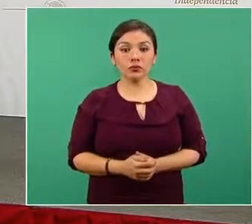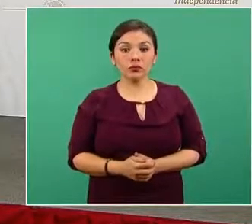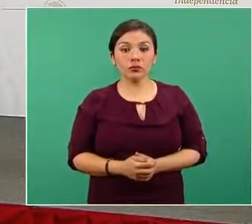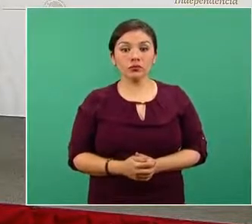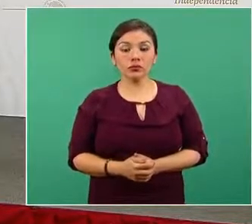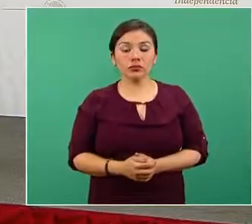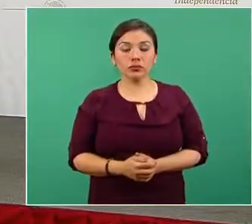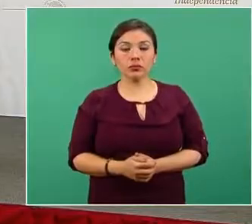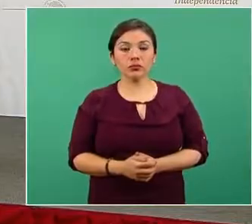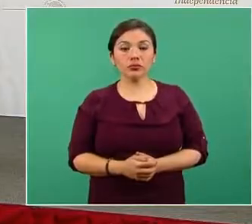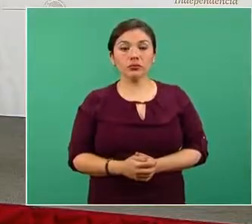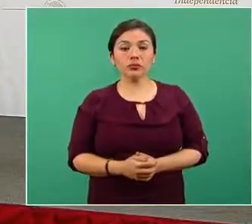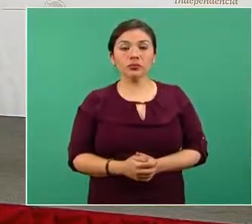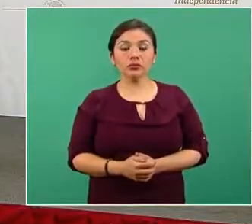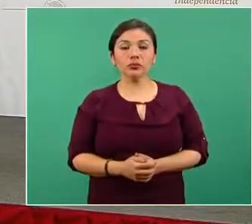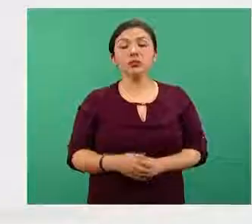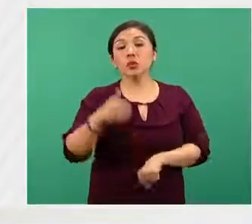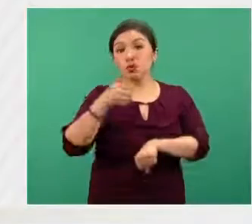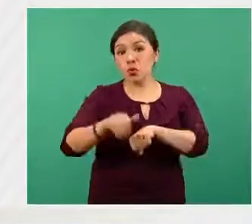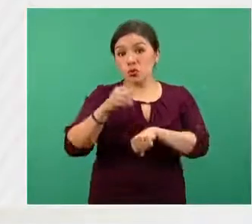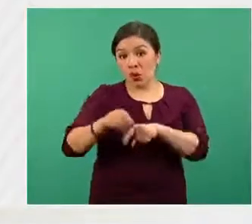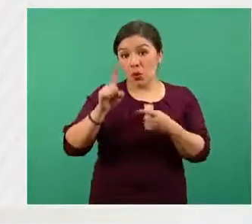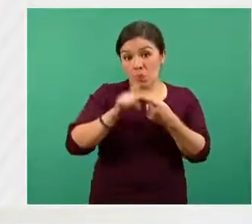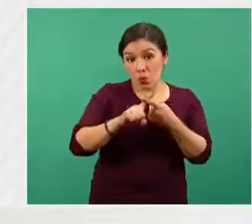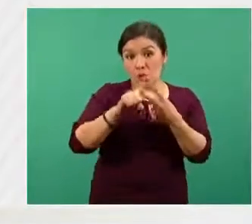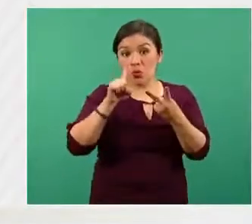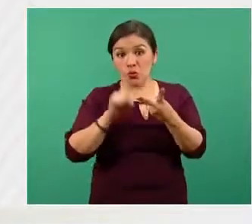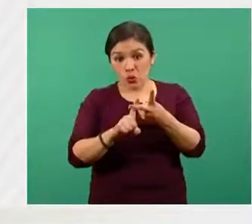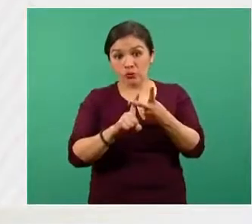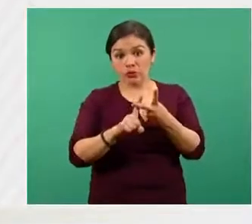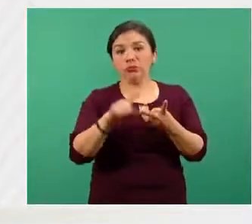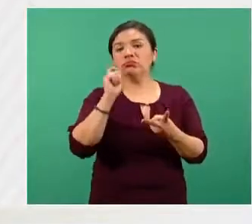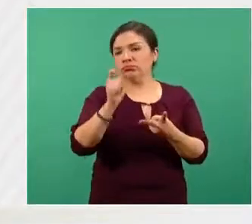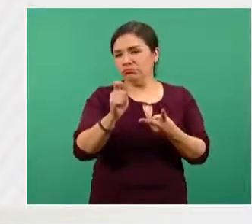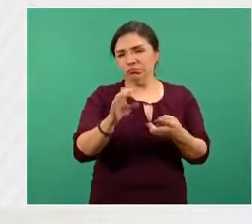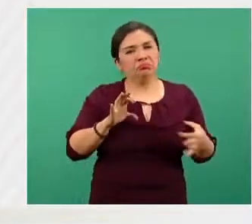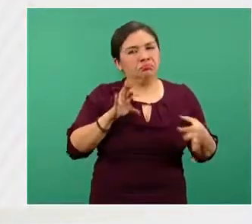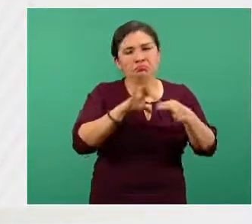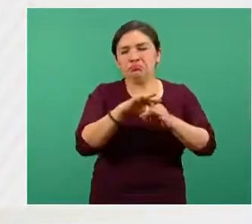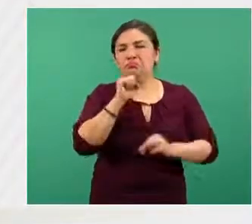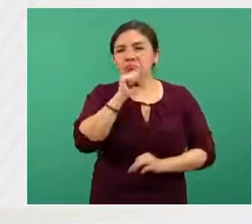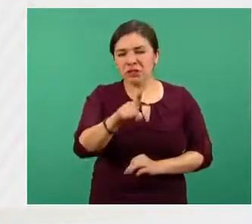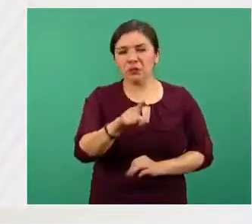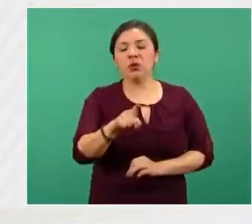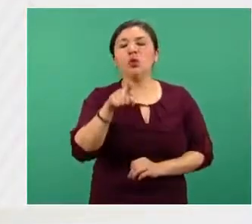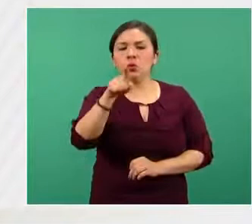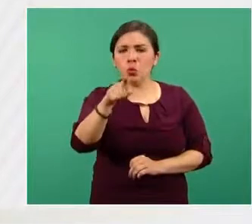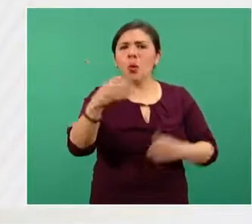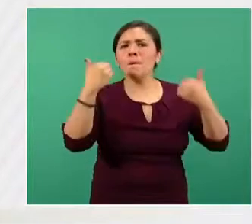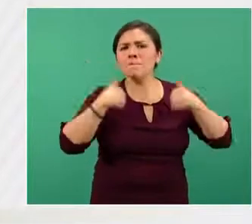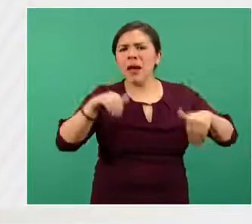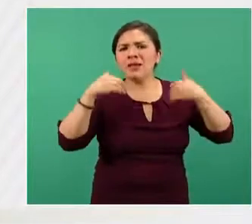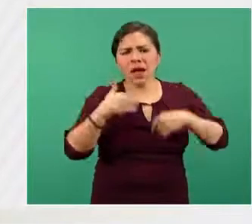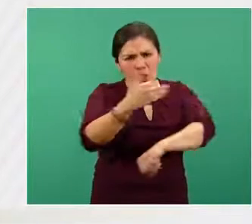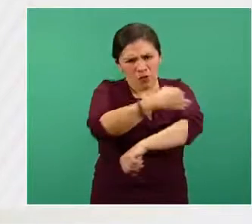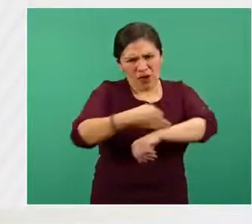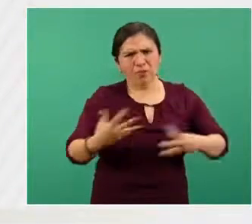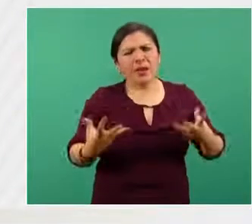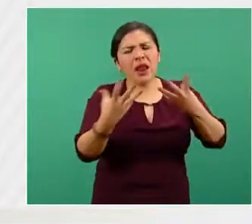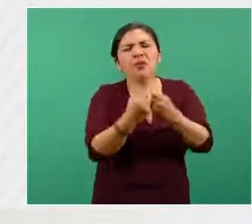diapositiva, empezamos. El punto 1 y 2 están relacionados. Pasea con tu familia cerca de tu